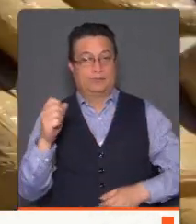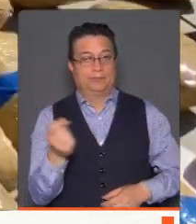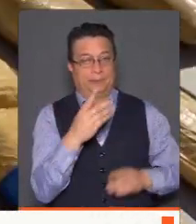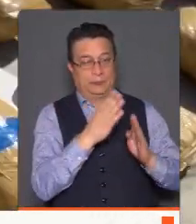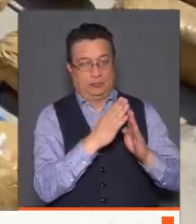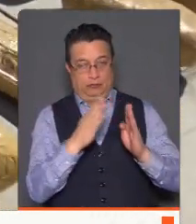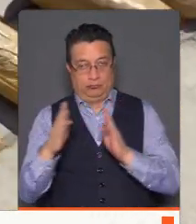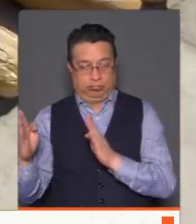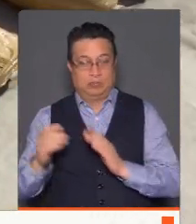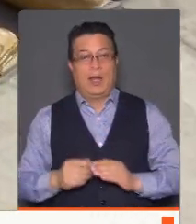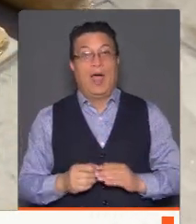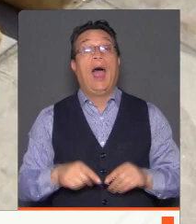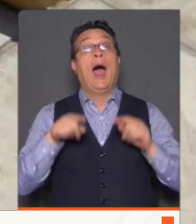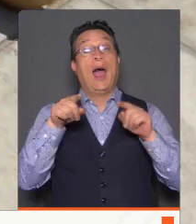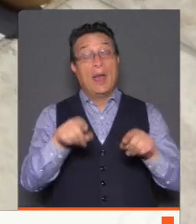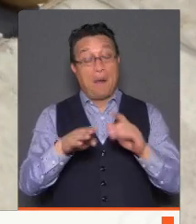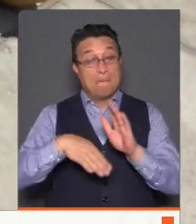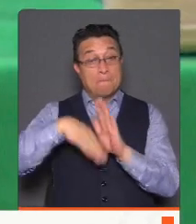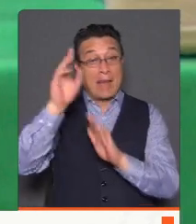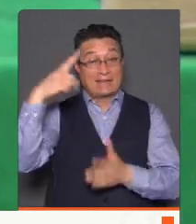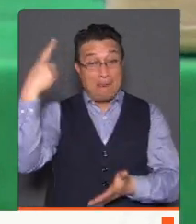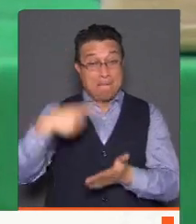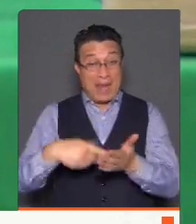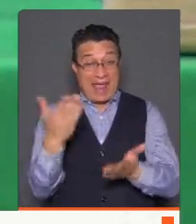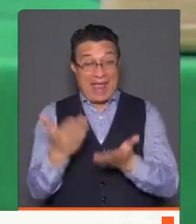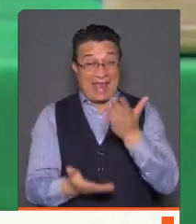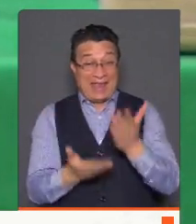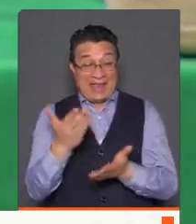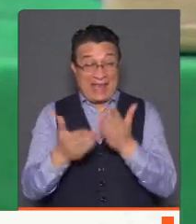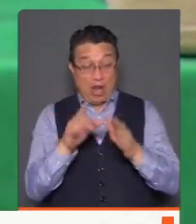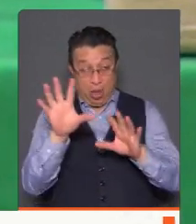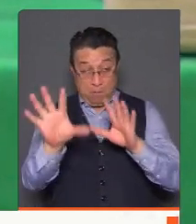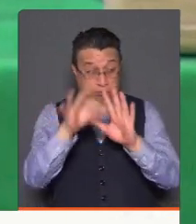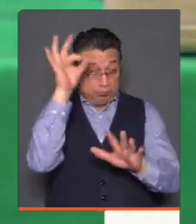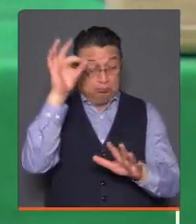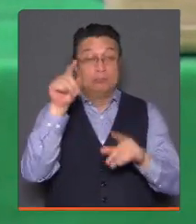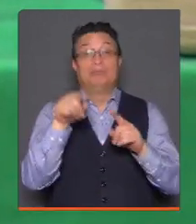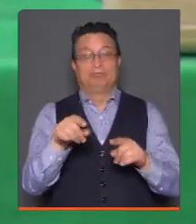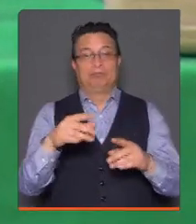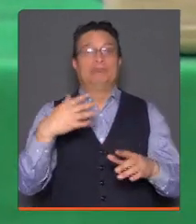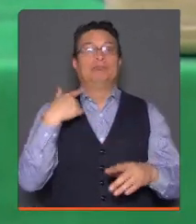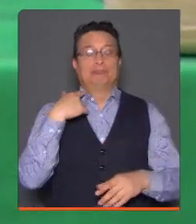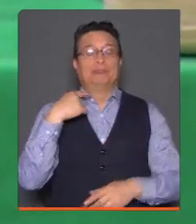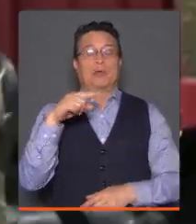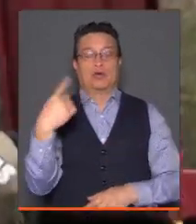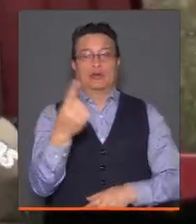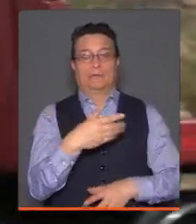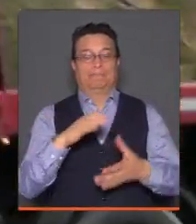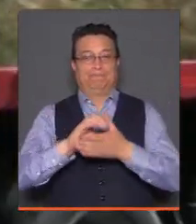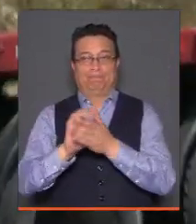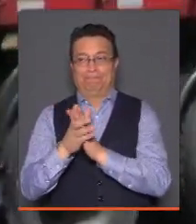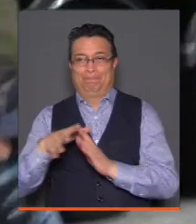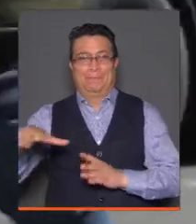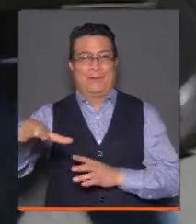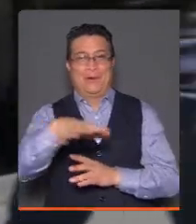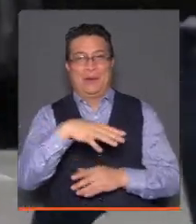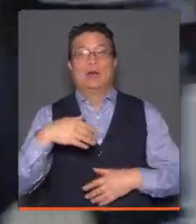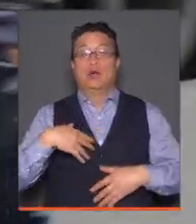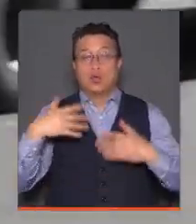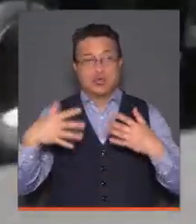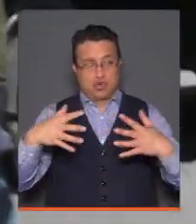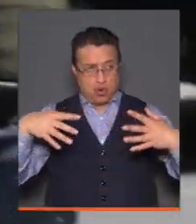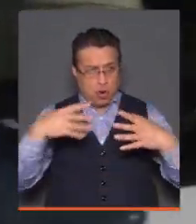contra. Y si bien los más de 1.000 kilos de droga fuera de circulación son un golpe para el crimen organizado, preocupa el grado de